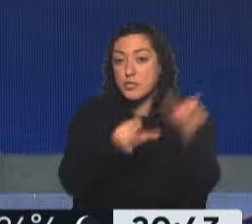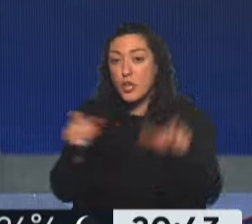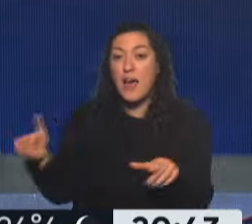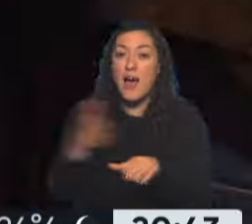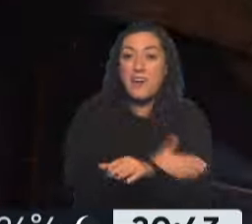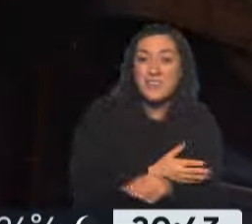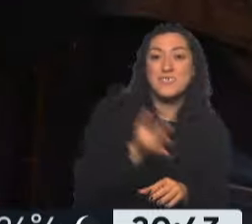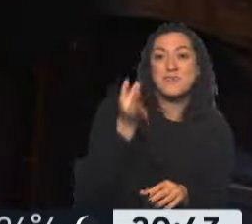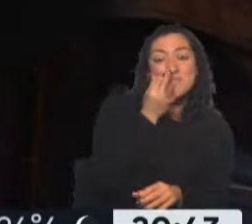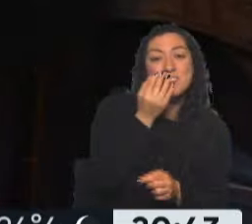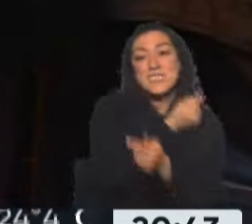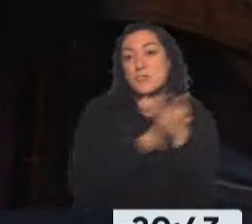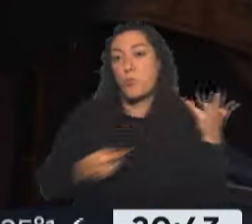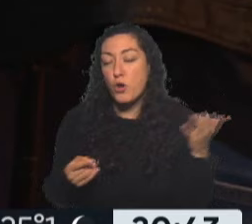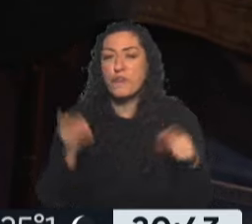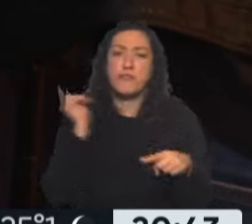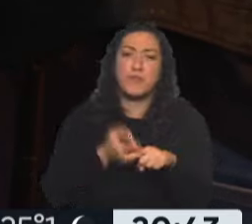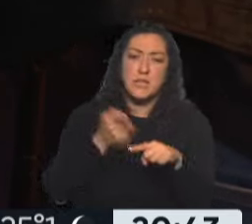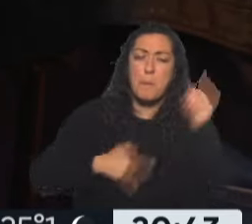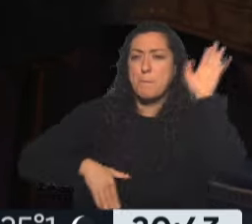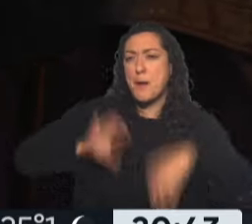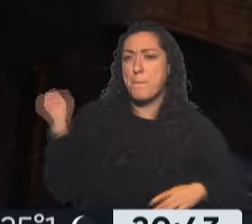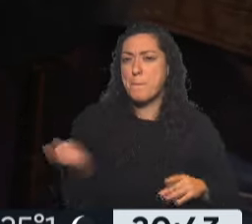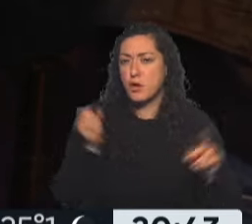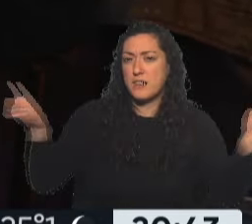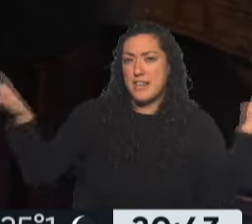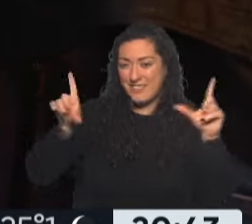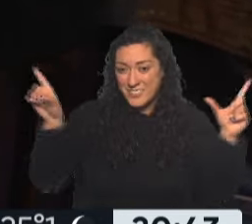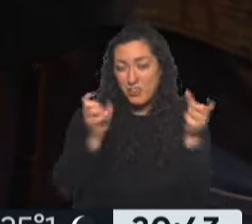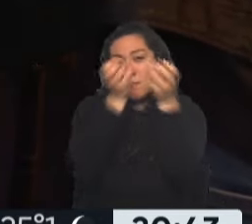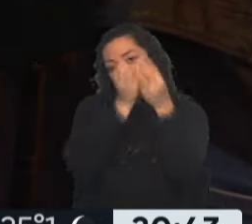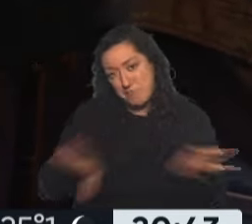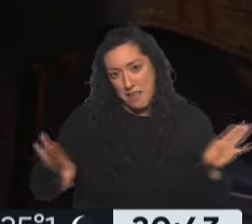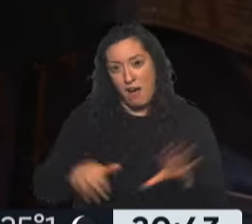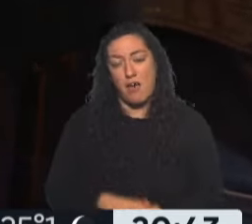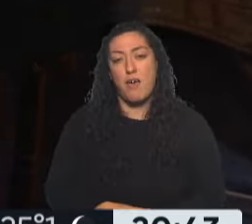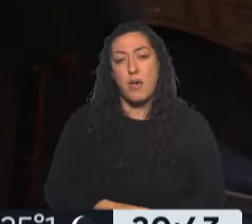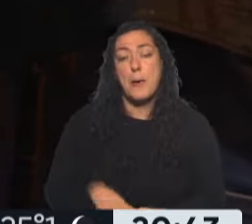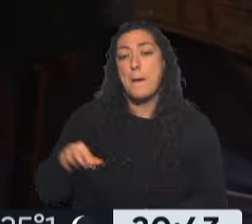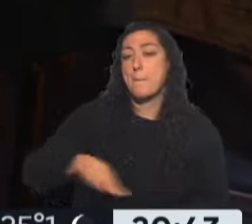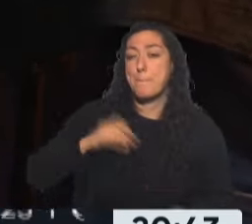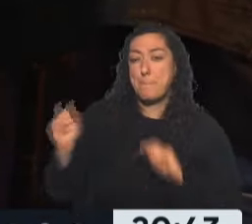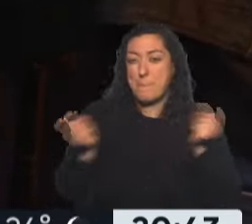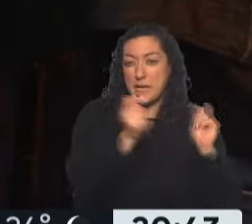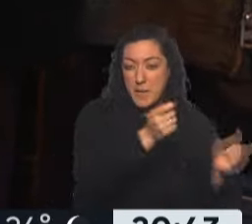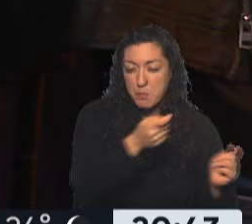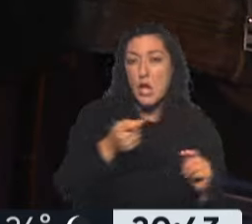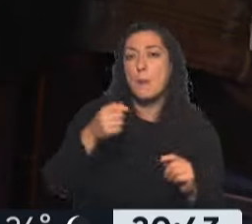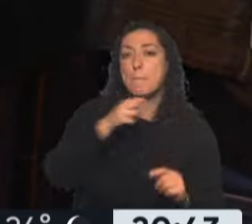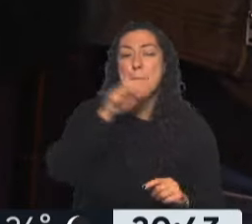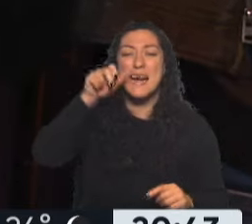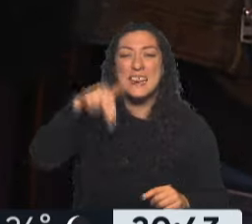también. La fiesta más importante de la televisión argentina se pone en marcha con la entrega de los premios Martín Fierro, edición